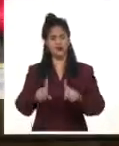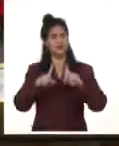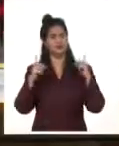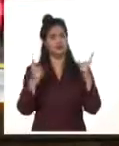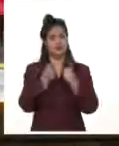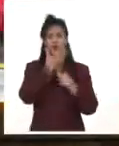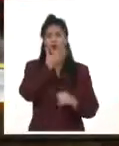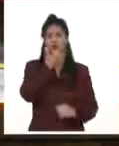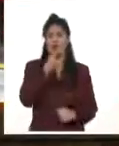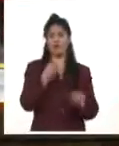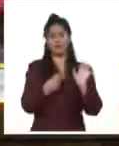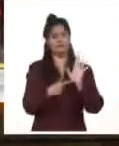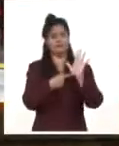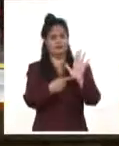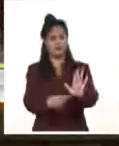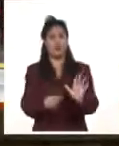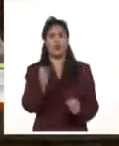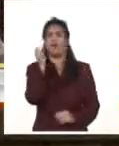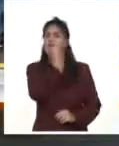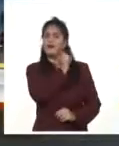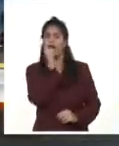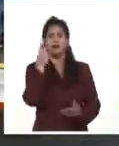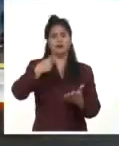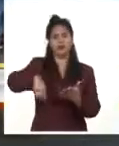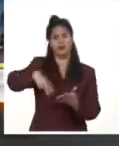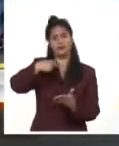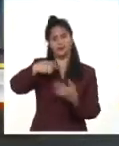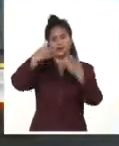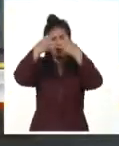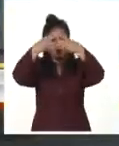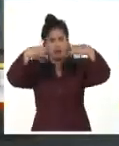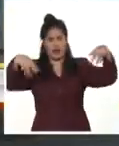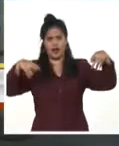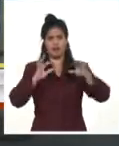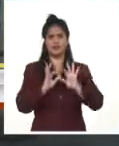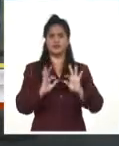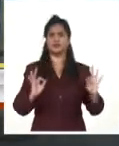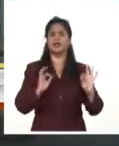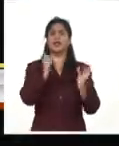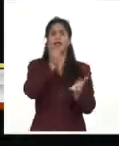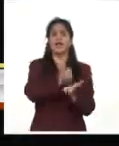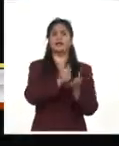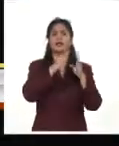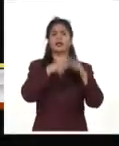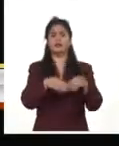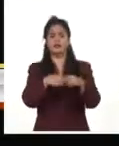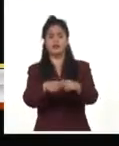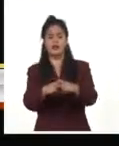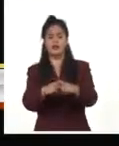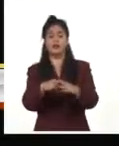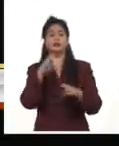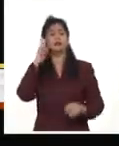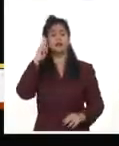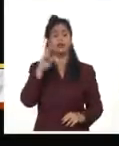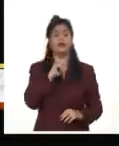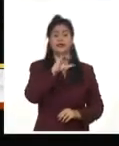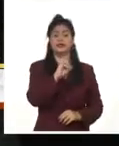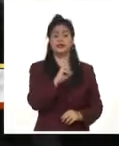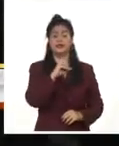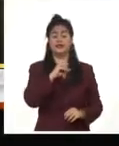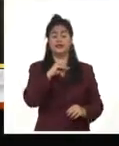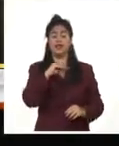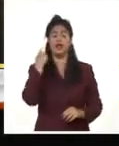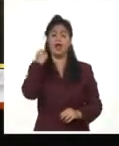demostró orgullo de sus raíces, se desarrolla la gala homenaje en la capital granmense con motivo de los cumpleaños 60 de la Unión de Jóvenes Comunistas